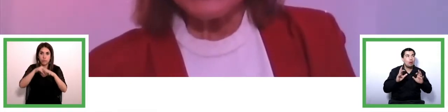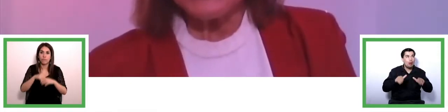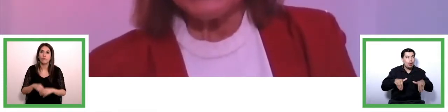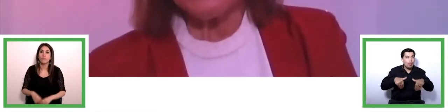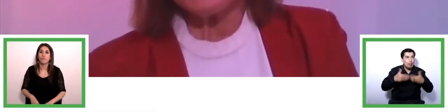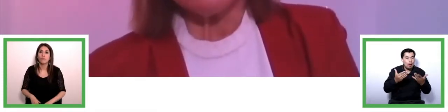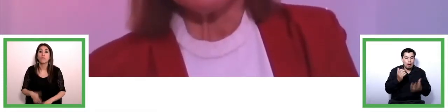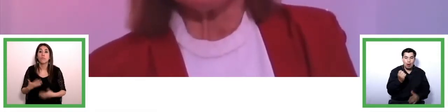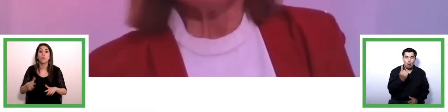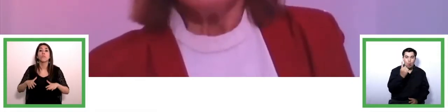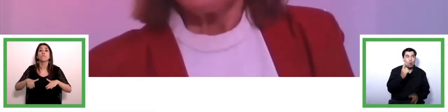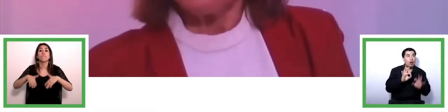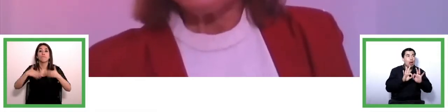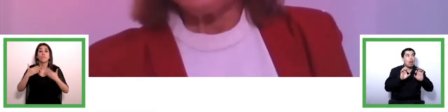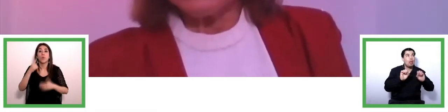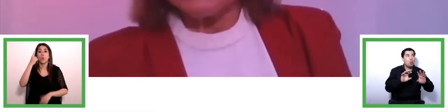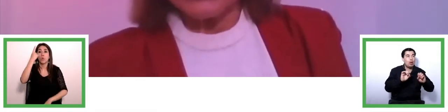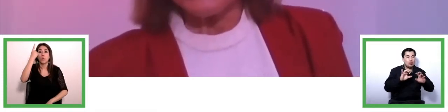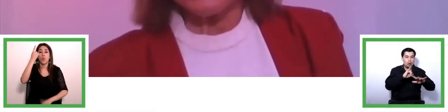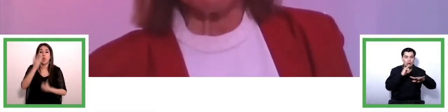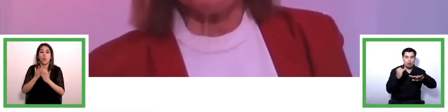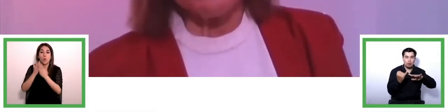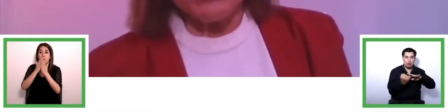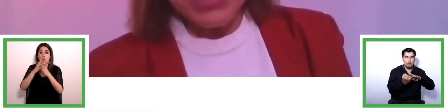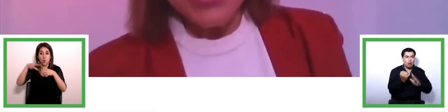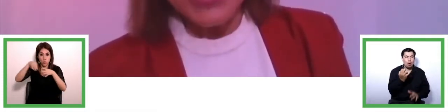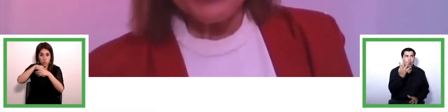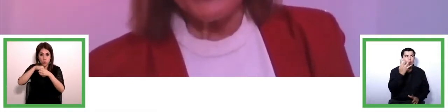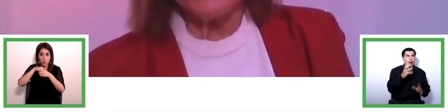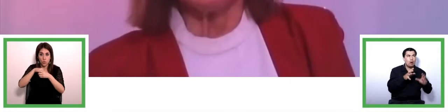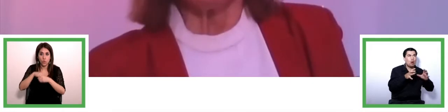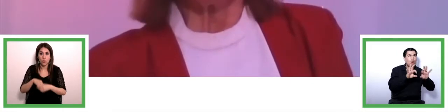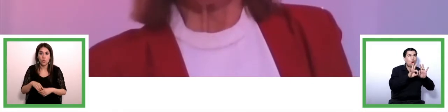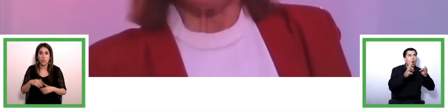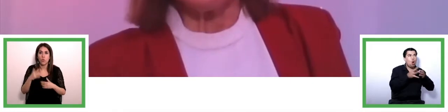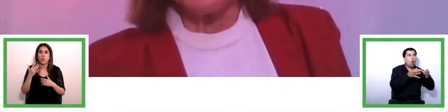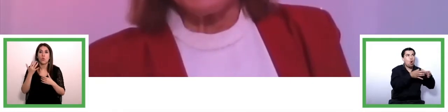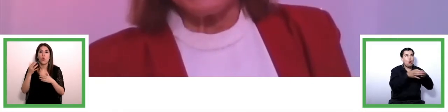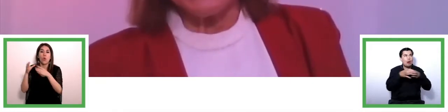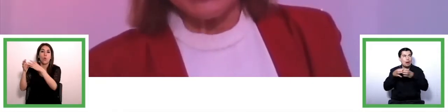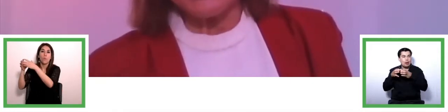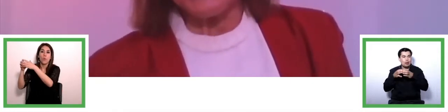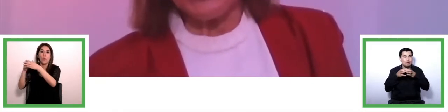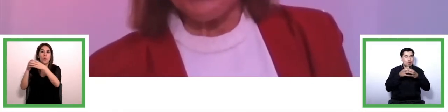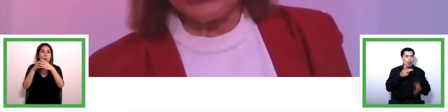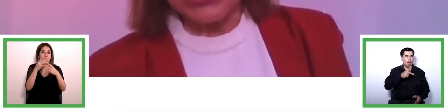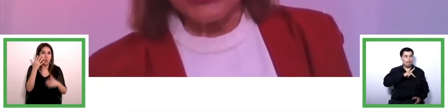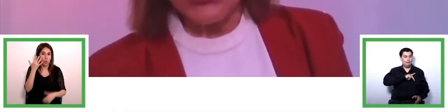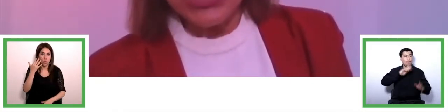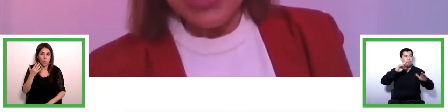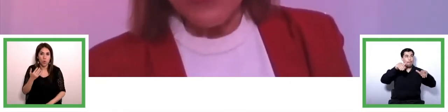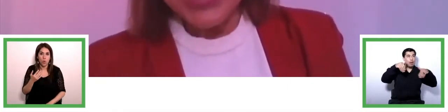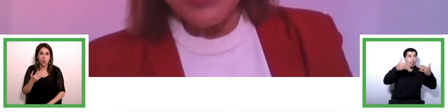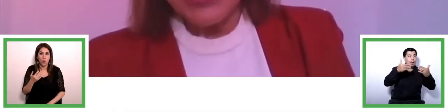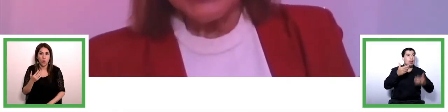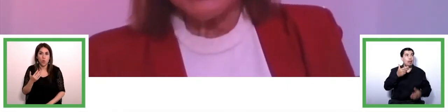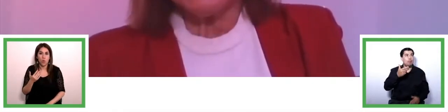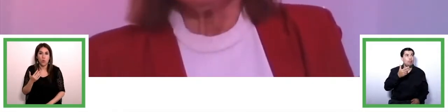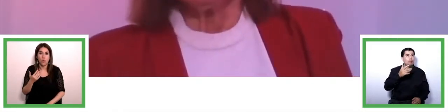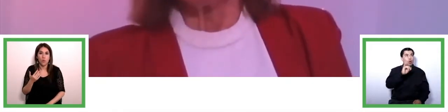una educación inclusiva. Cuatro organizaciones premiadas por Ciro Project en su